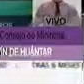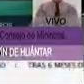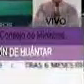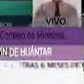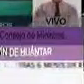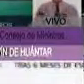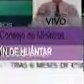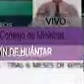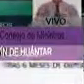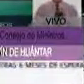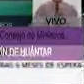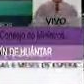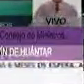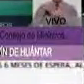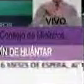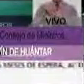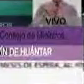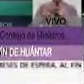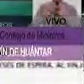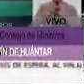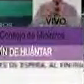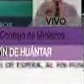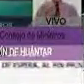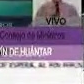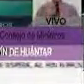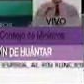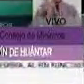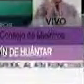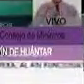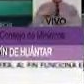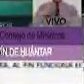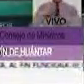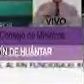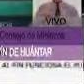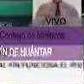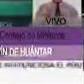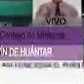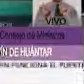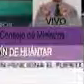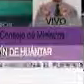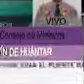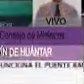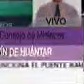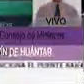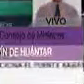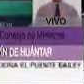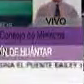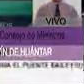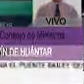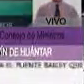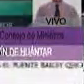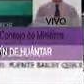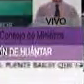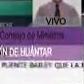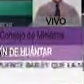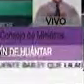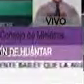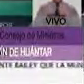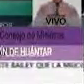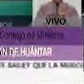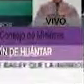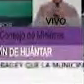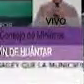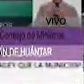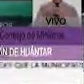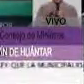que vio el caso y menos aún en la Corte Suprema. Esa es una decisión absolutamente independiente. En segundo lugar, y para